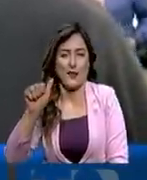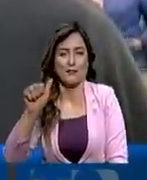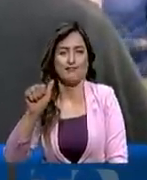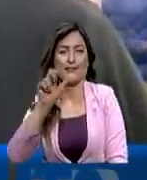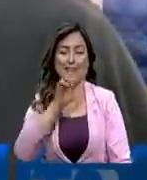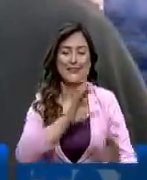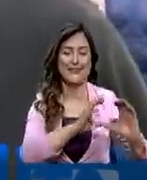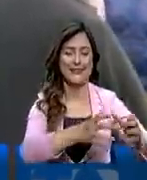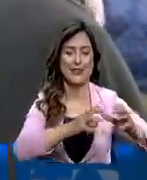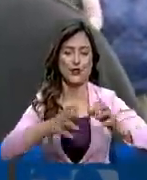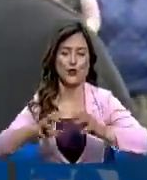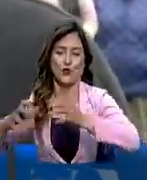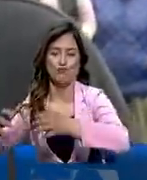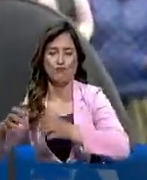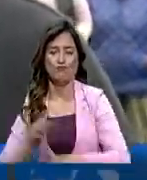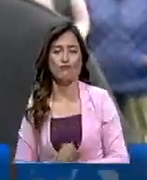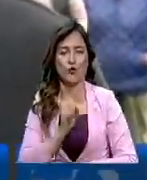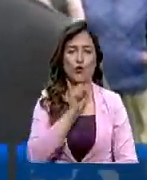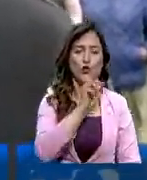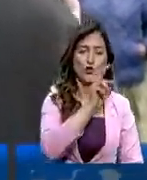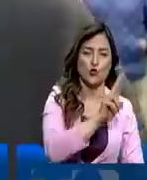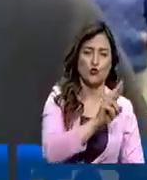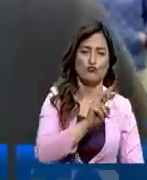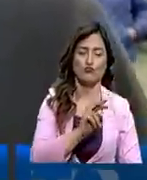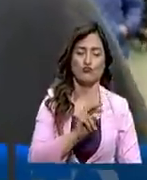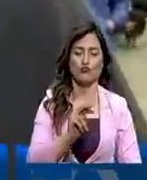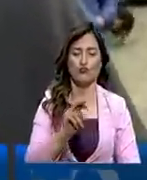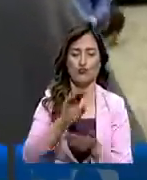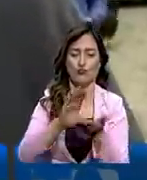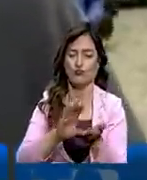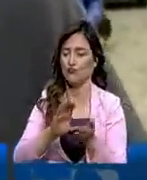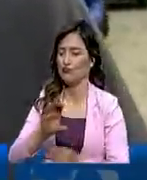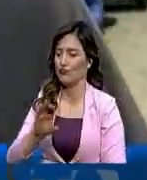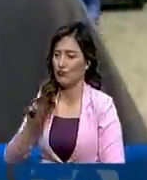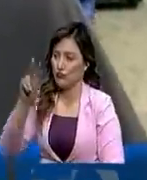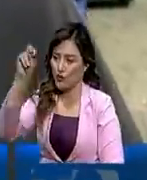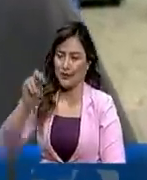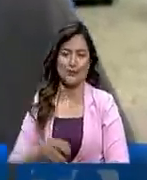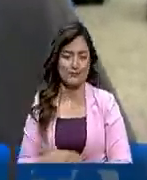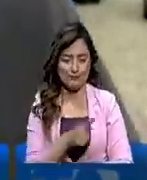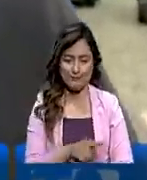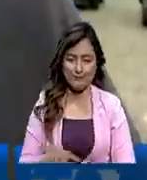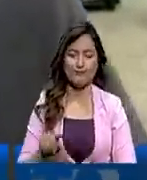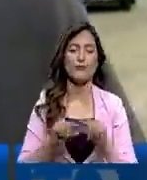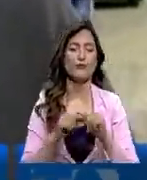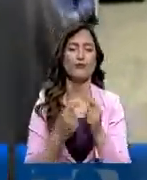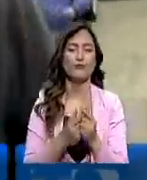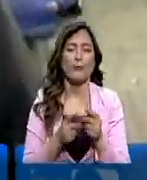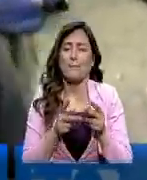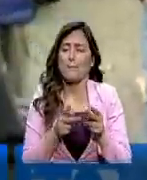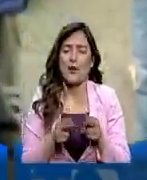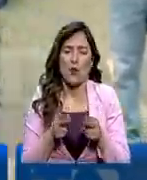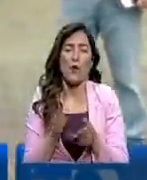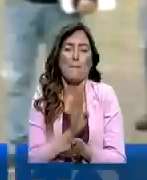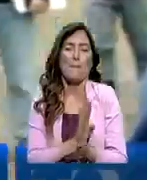Ontaneda Norte. Somos quienes hemos motivado esta reunión y agradecemos su presencia. Pero sabemos que también hay sectores aledaños, todo